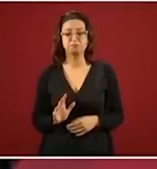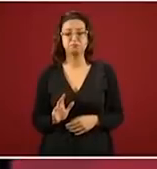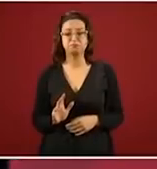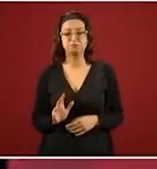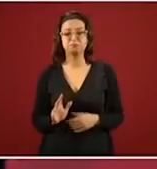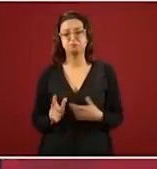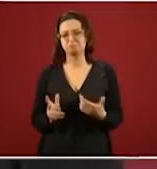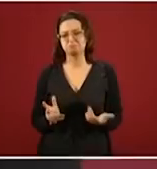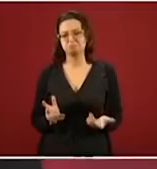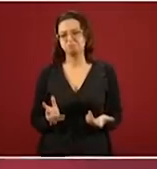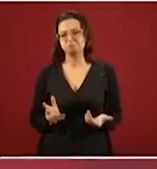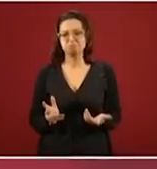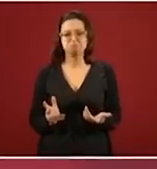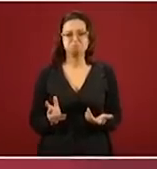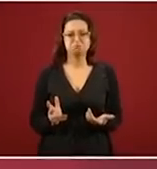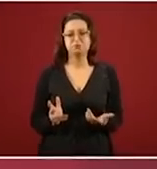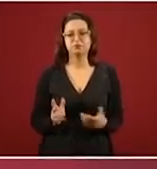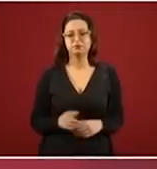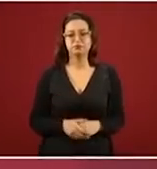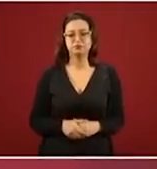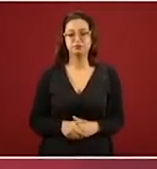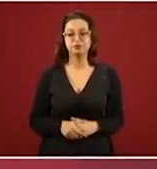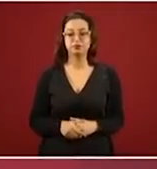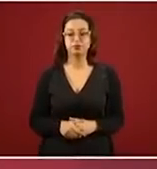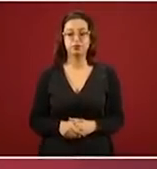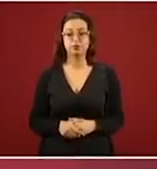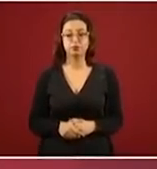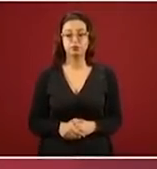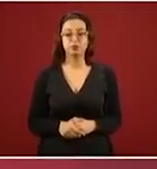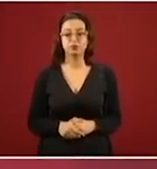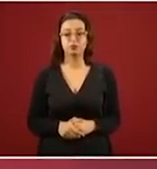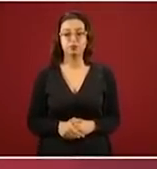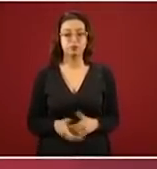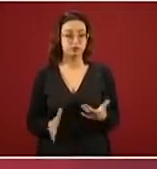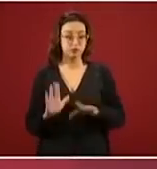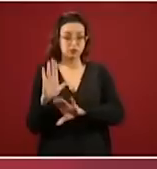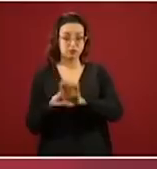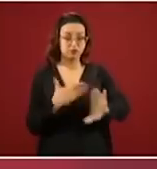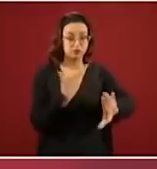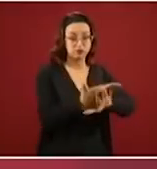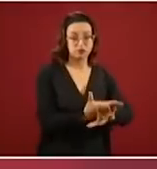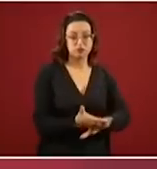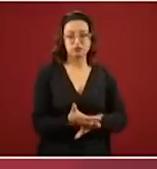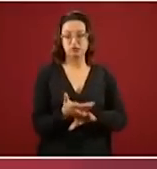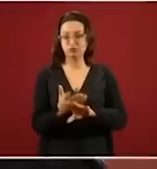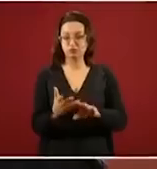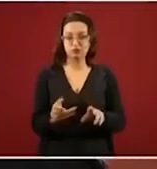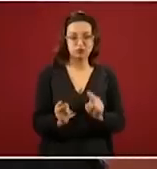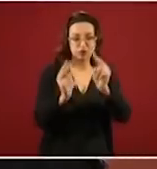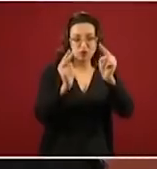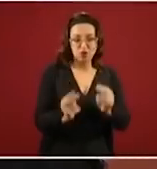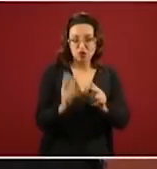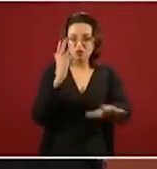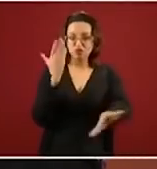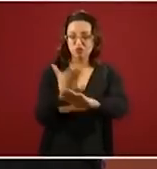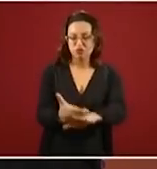no estamos nosotros en contra de los empresarios en contra los comerciantes